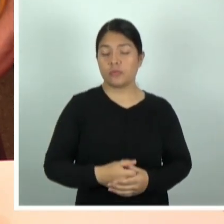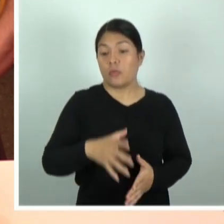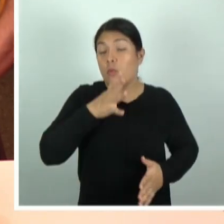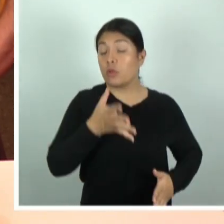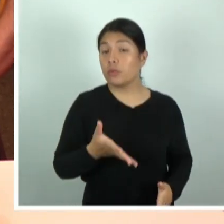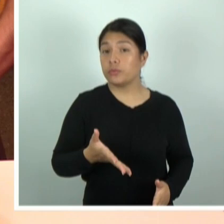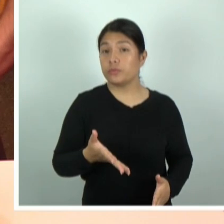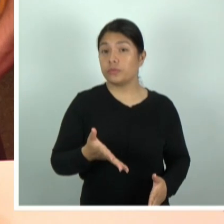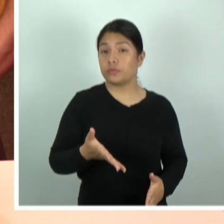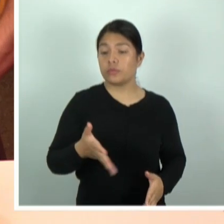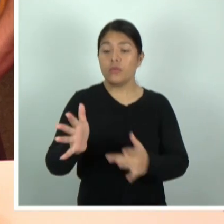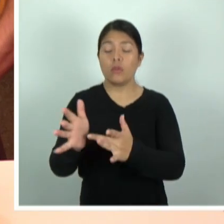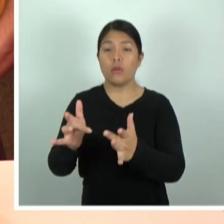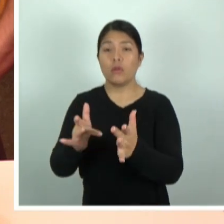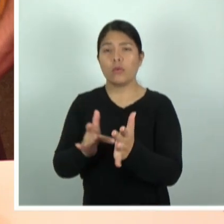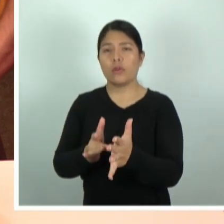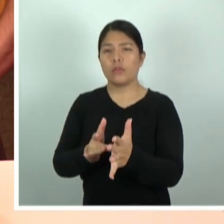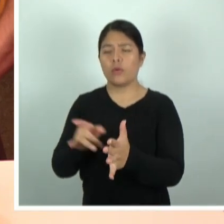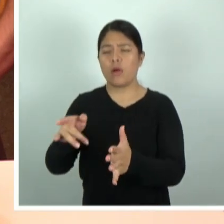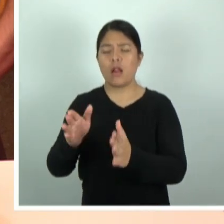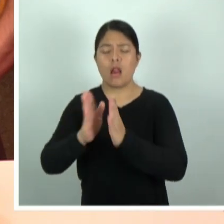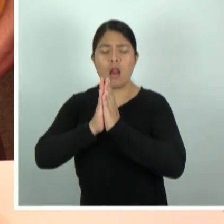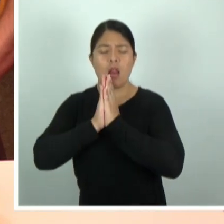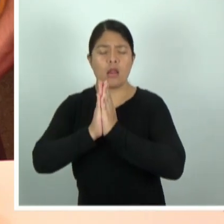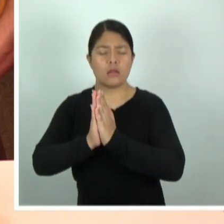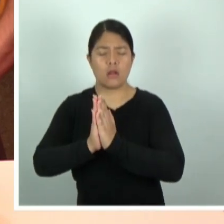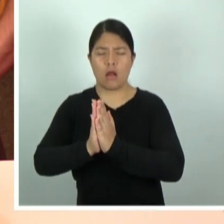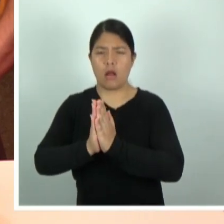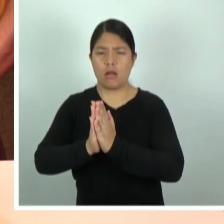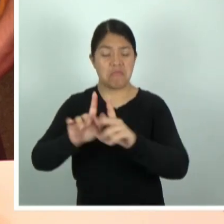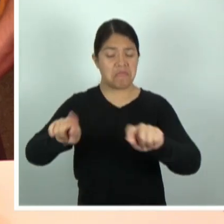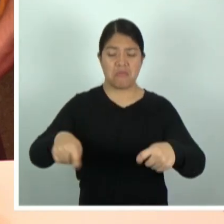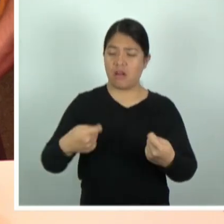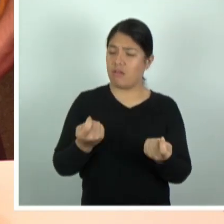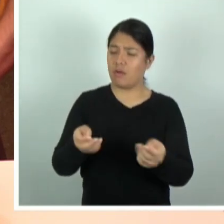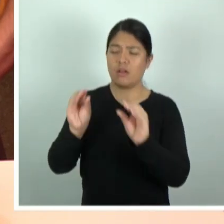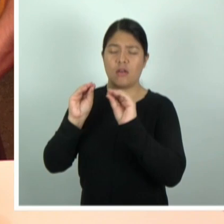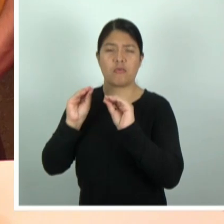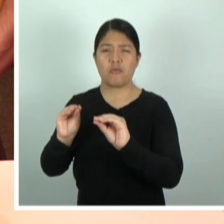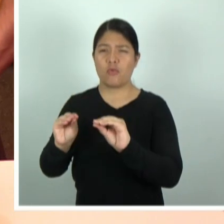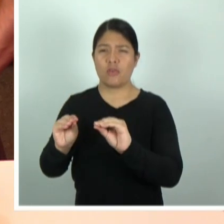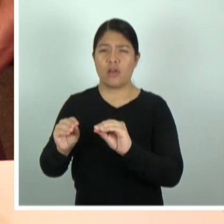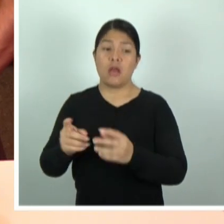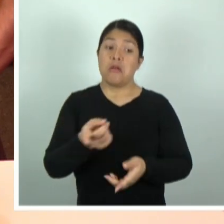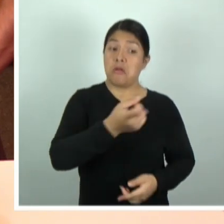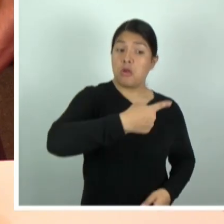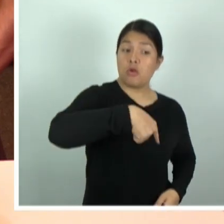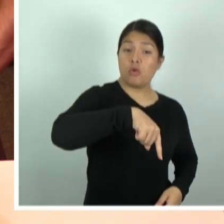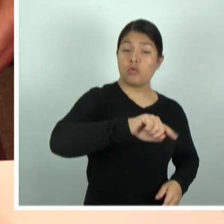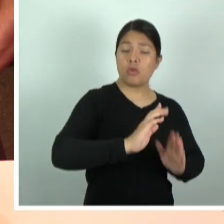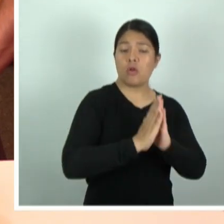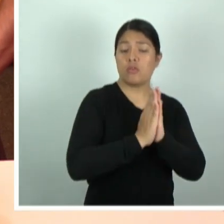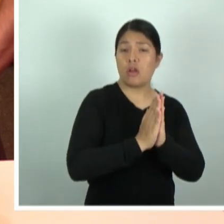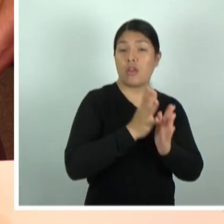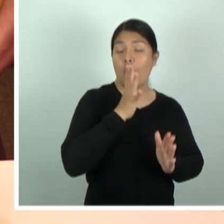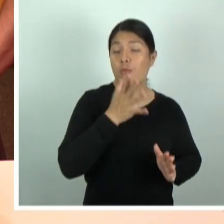Porque Jesucristo era santo de naturaleza. Nosotros somos santos